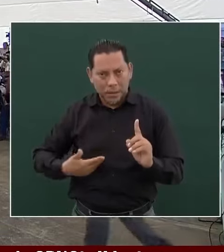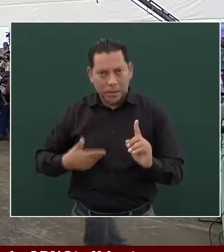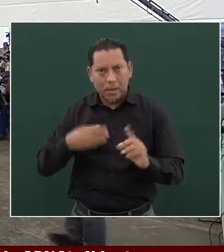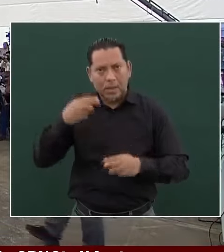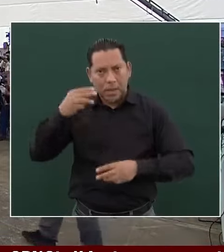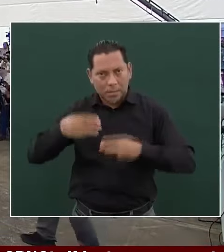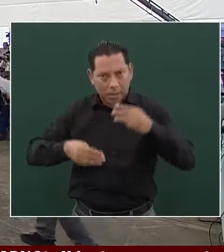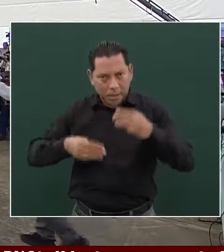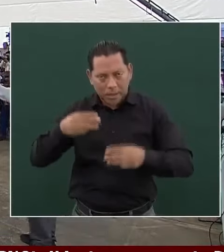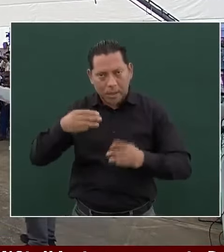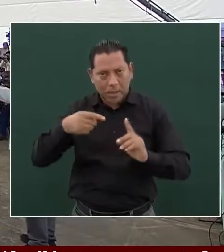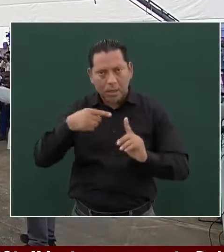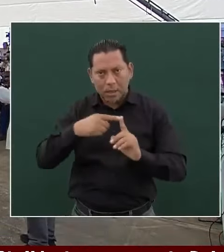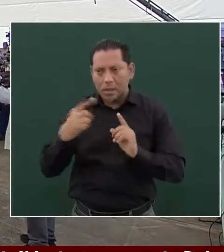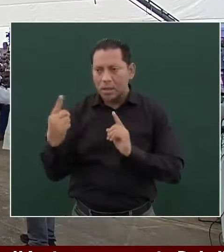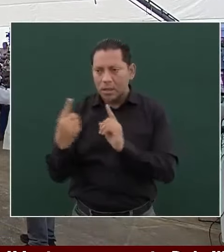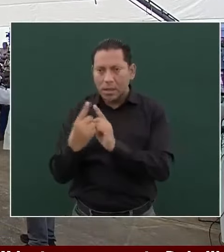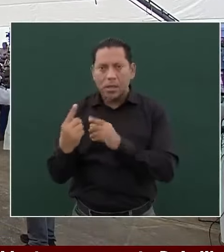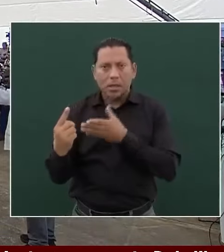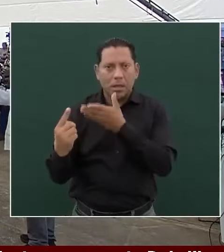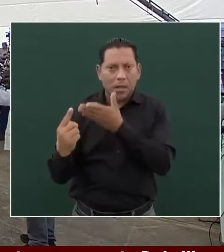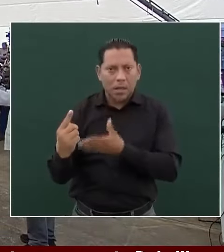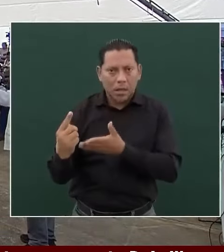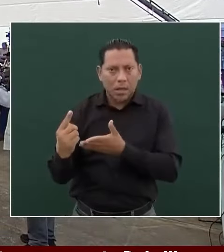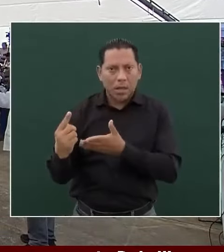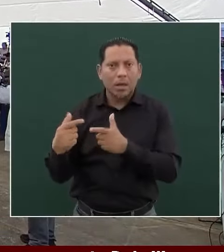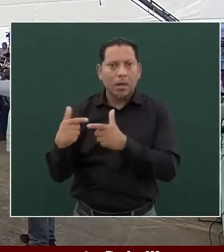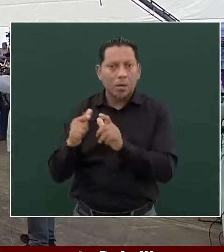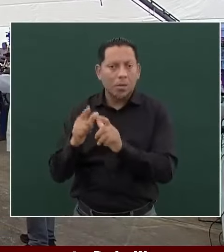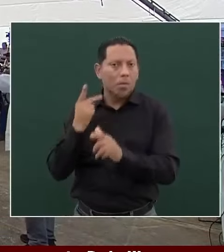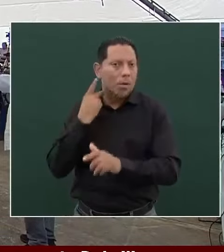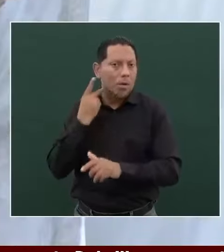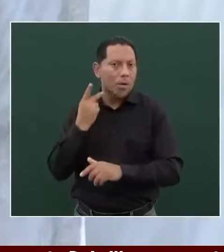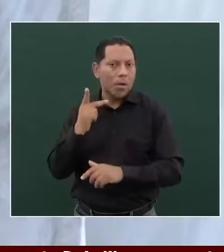con el presidente del PRI.